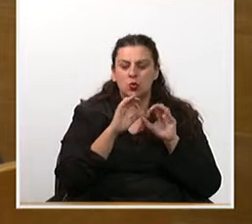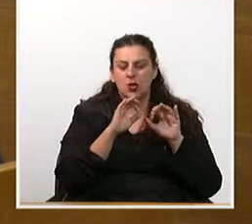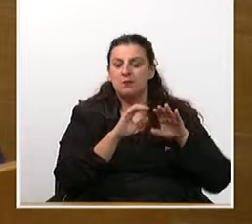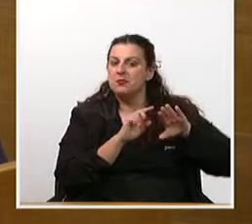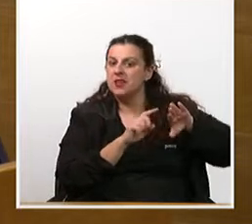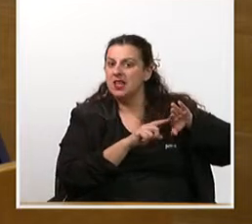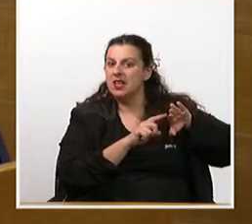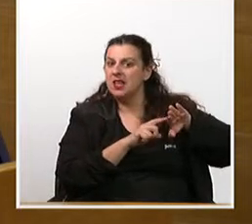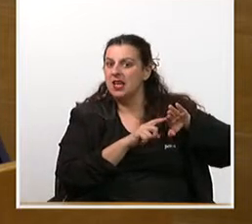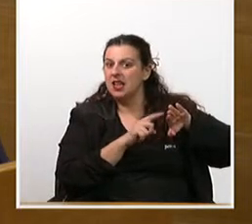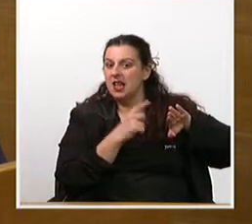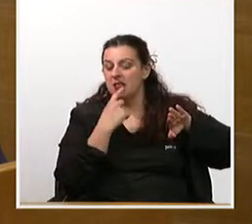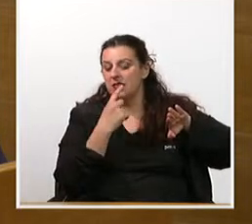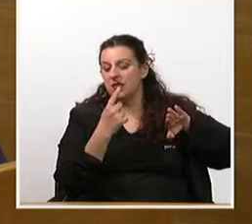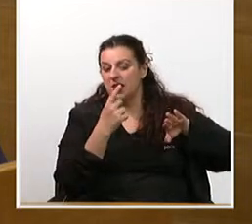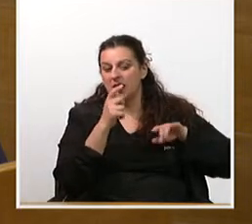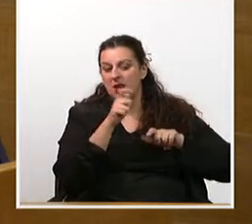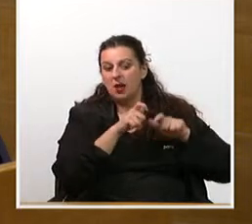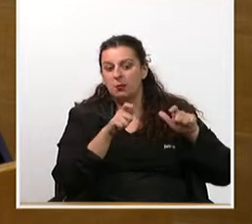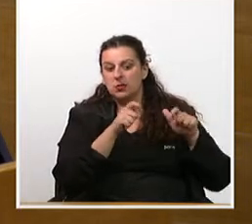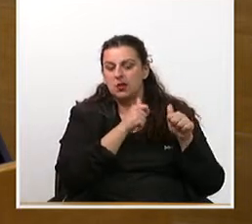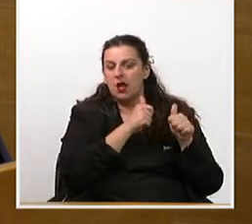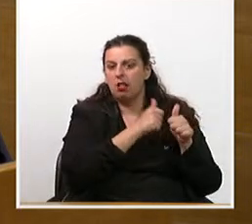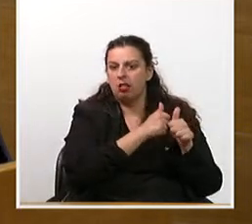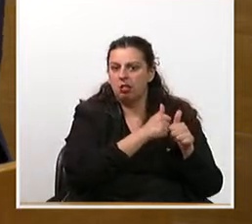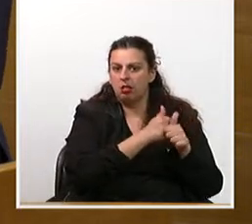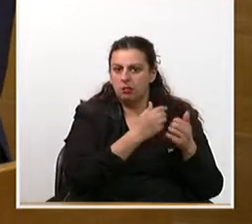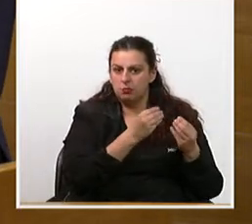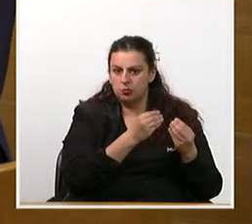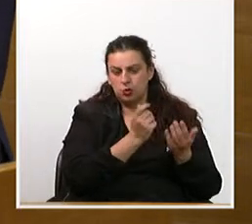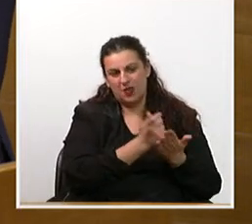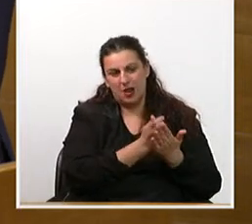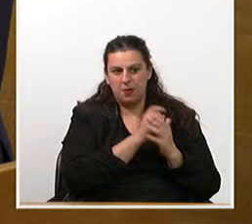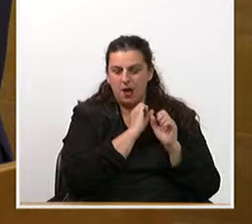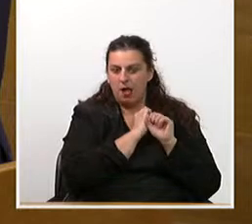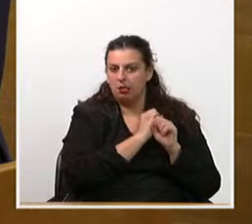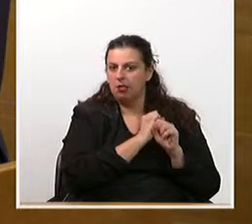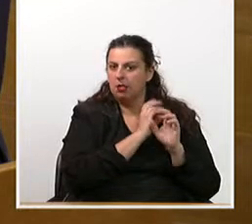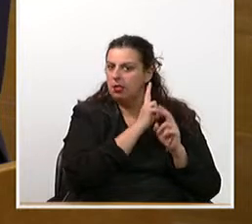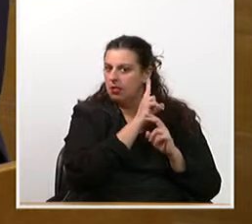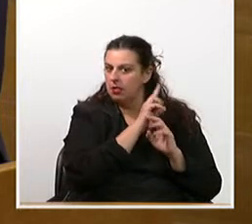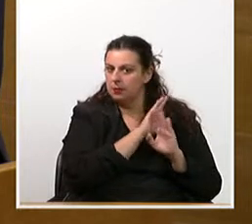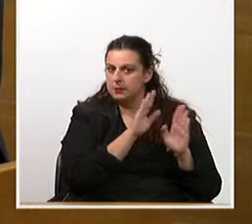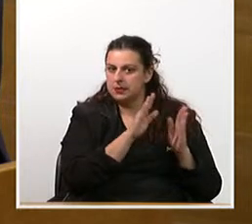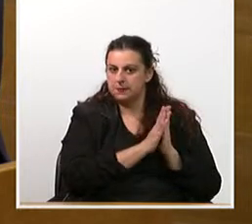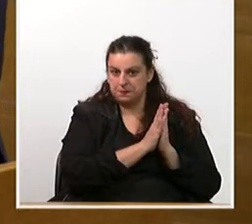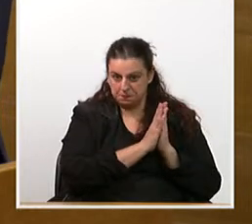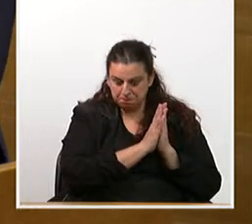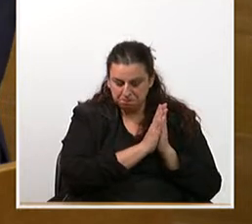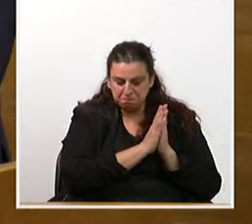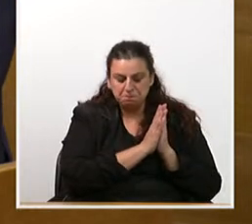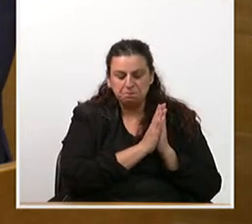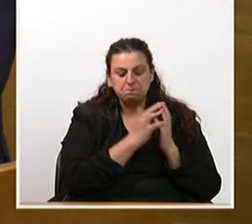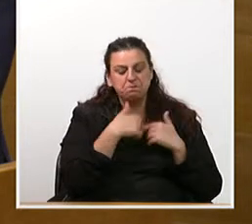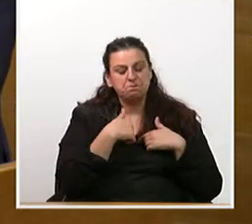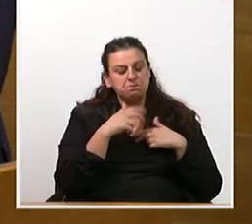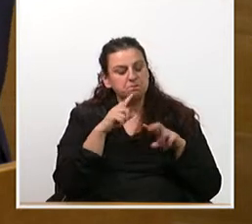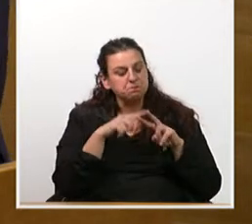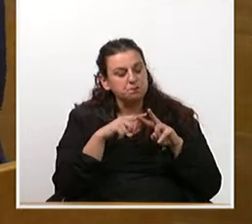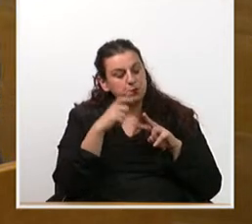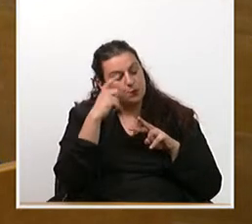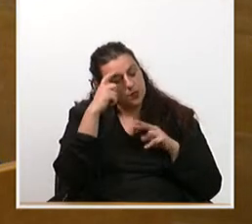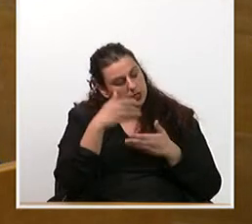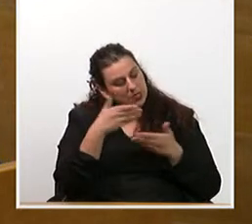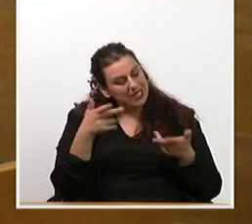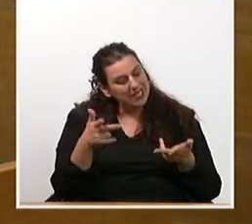que supone crear personas dependientes dependientes de la paguita en vox creemos en la libertad y esa libertad también se consigue